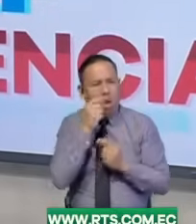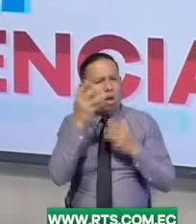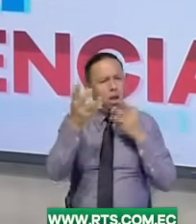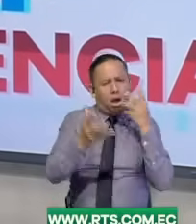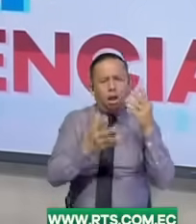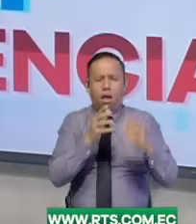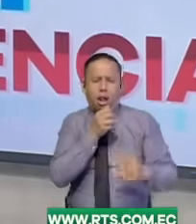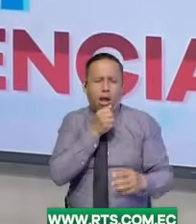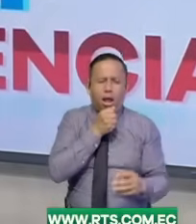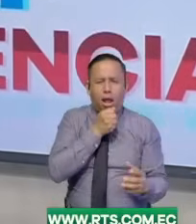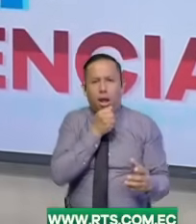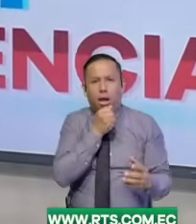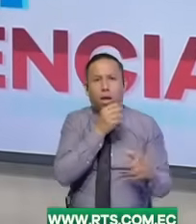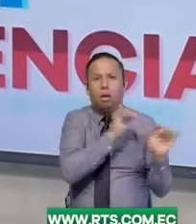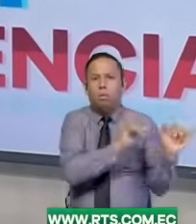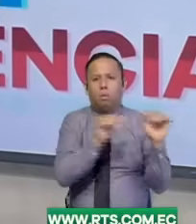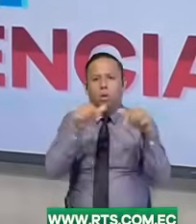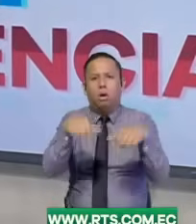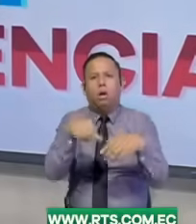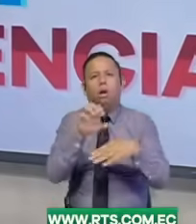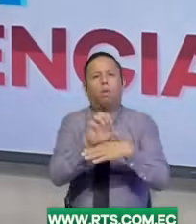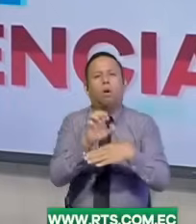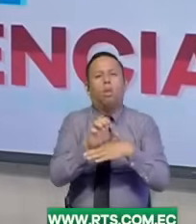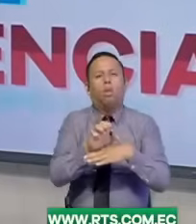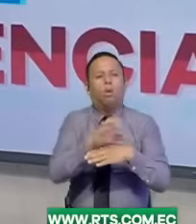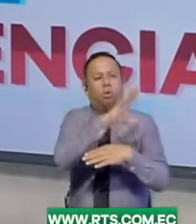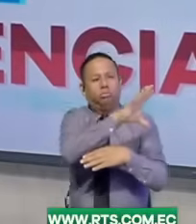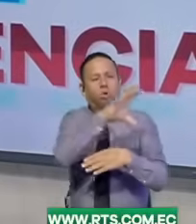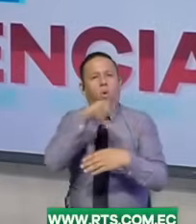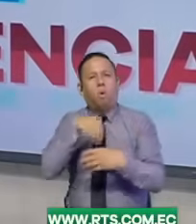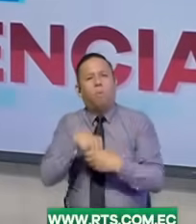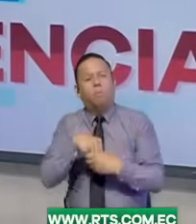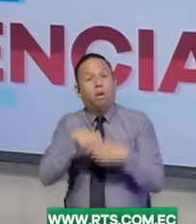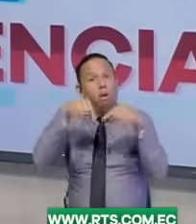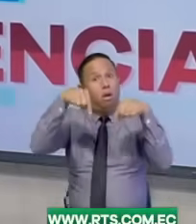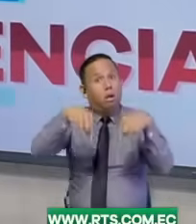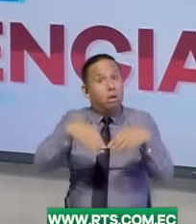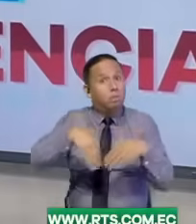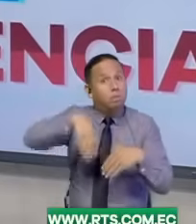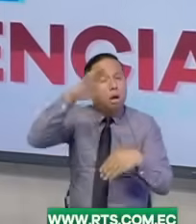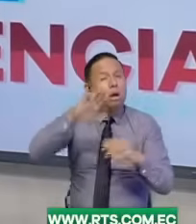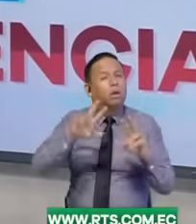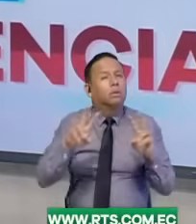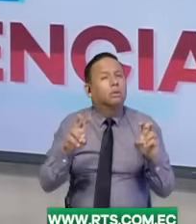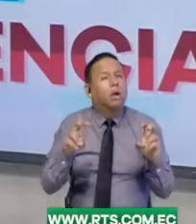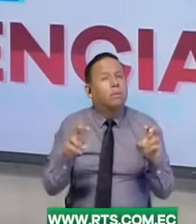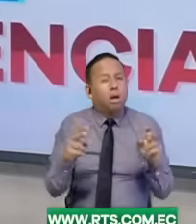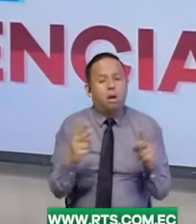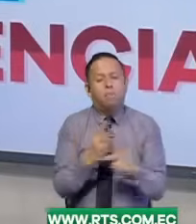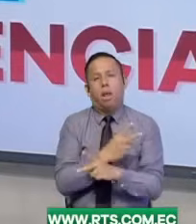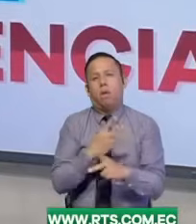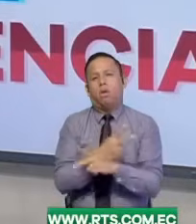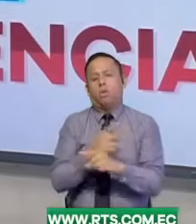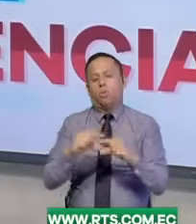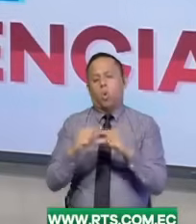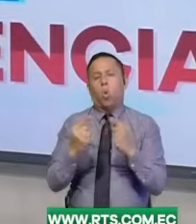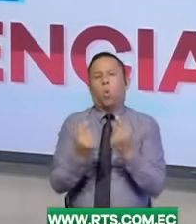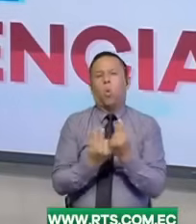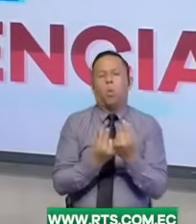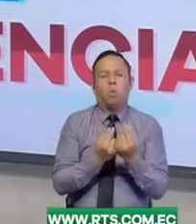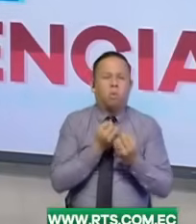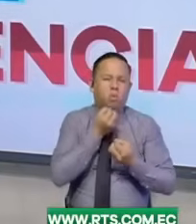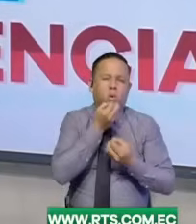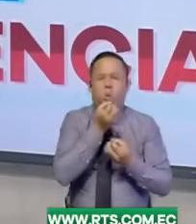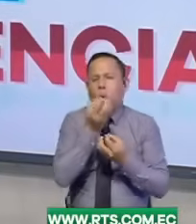esta narcocultura, pero aquí se escucha más el trap delincuencial, que afecta negativamente